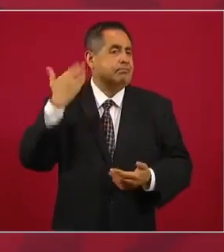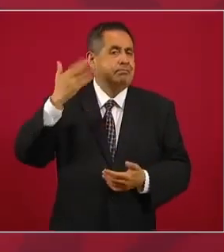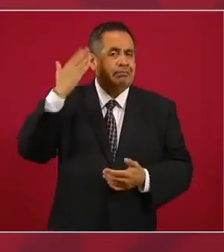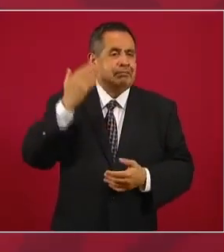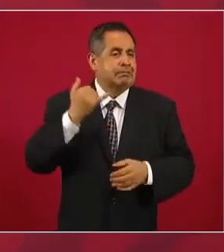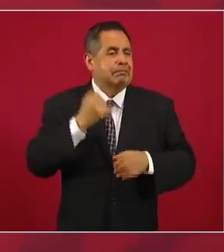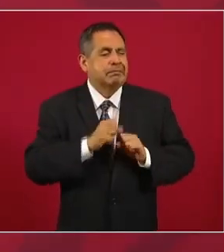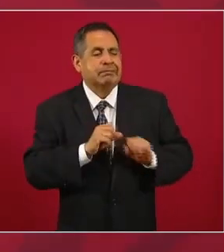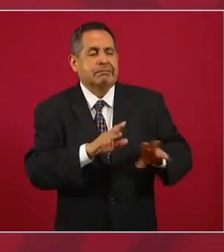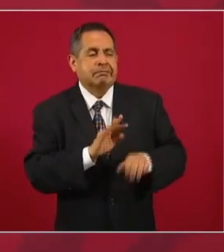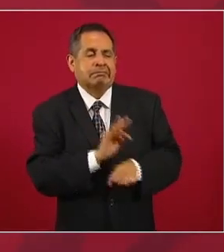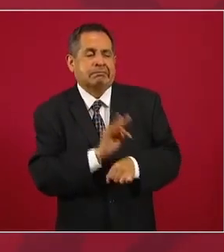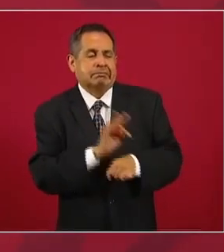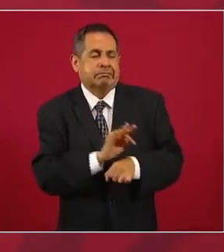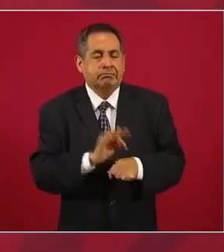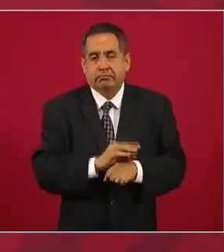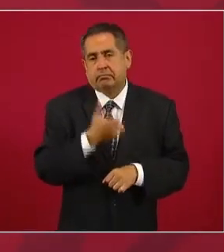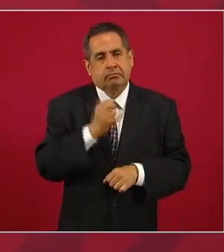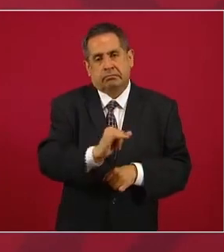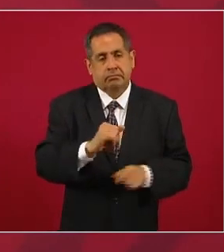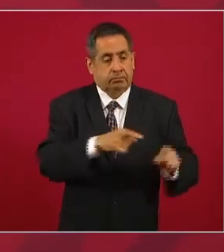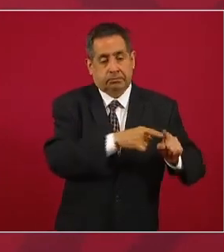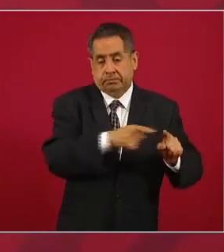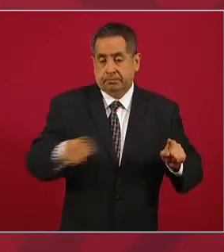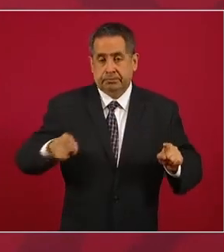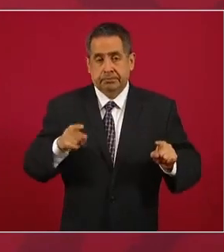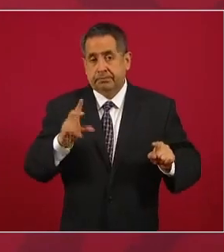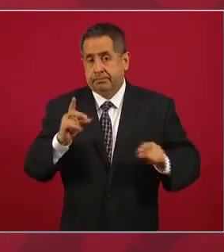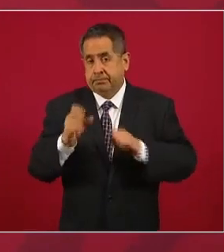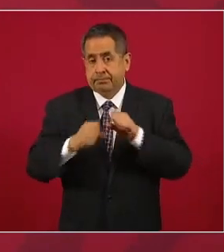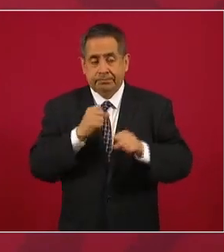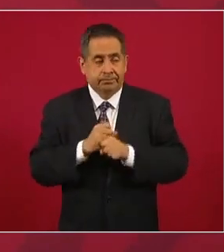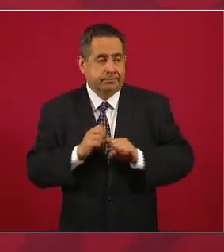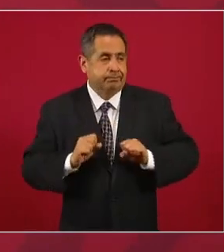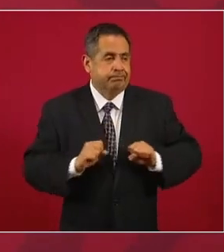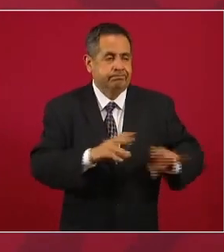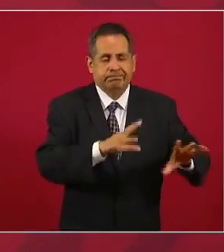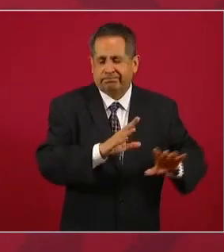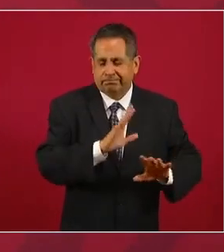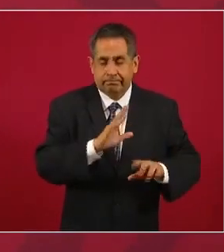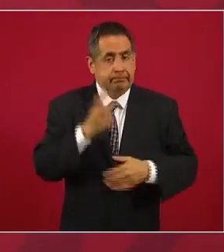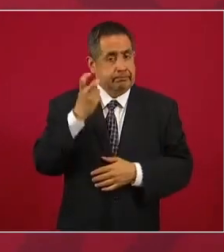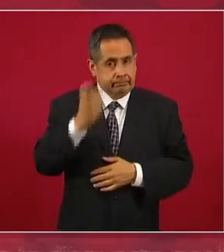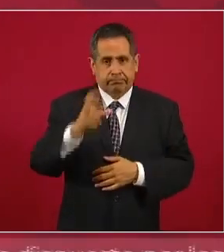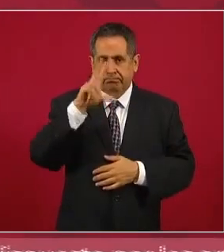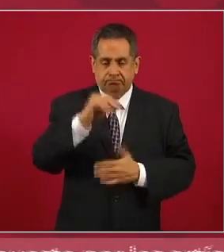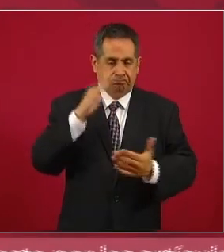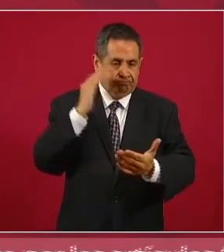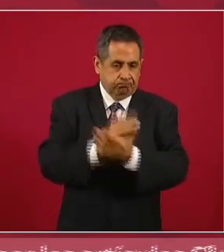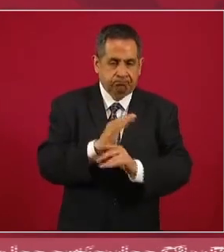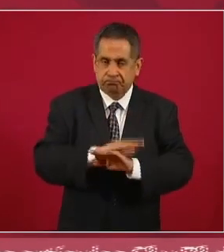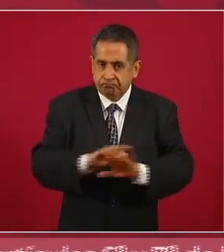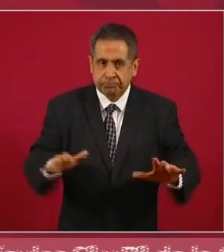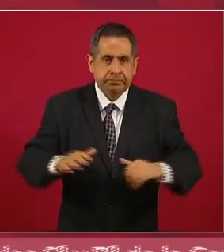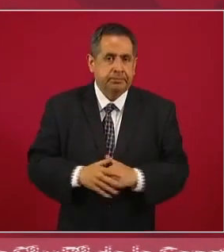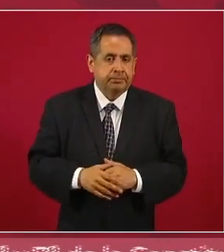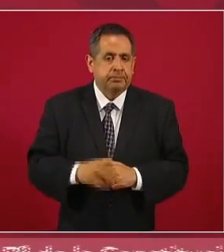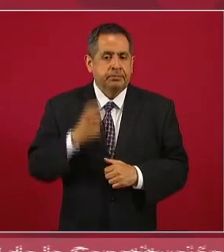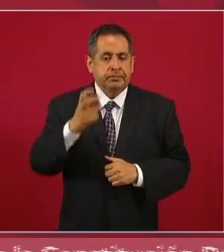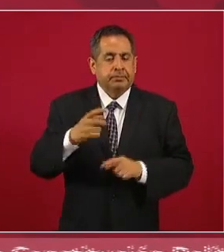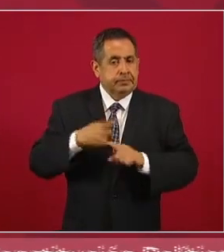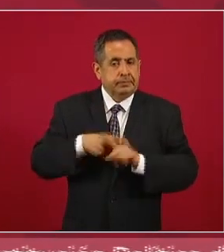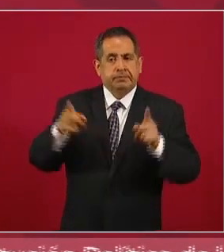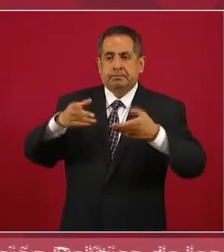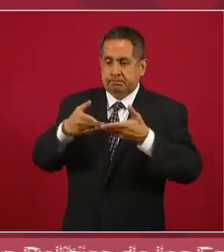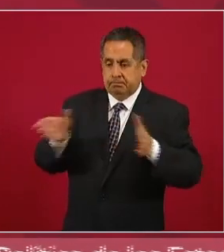y encubrimiento que caracterizó a los gobiernos neoliberales, una forma de